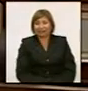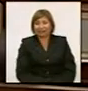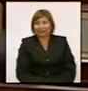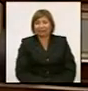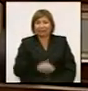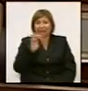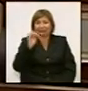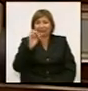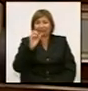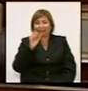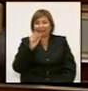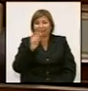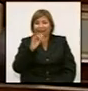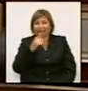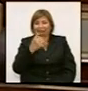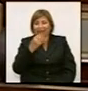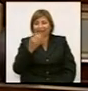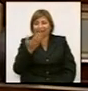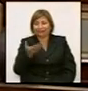Mostajo,